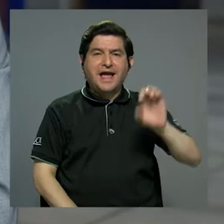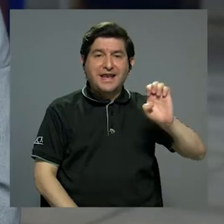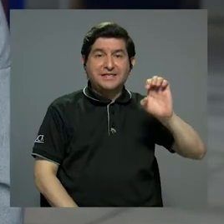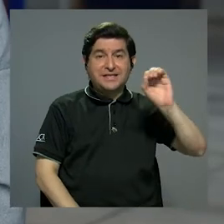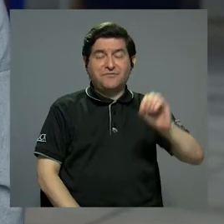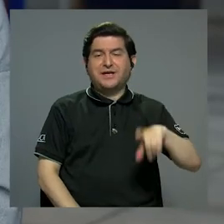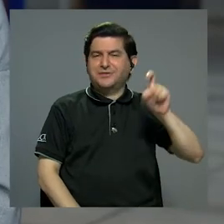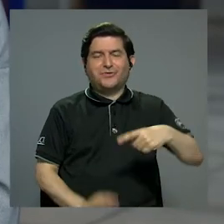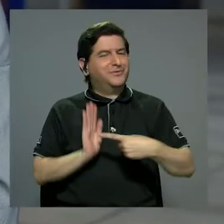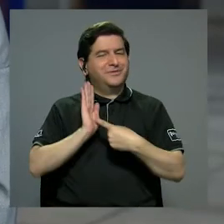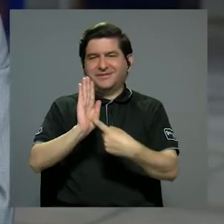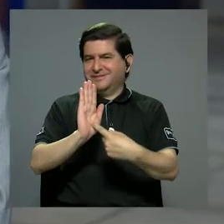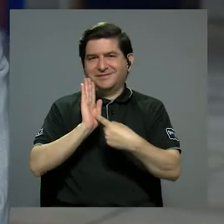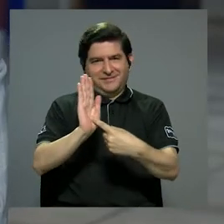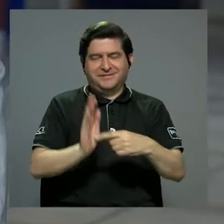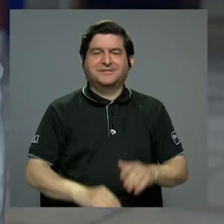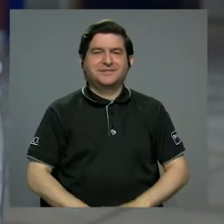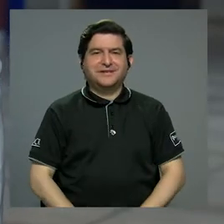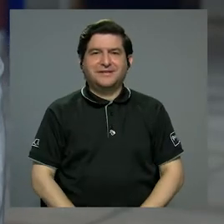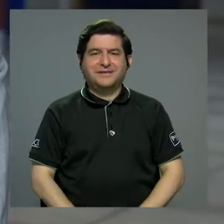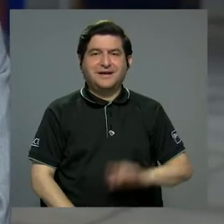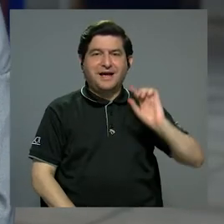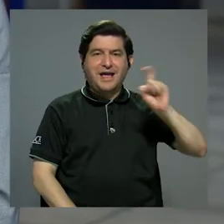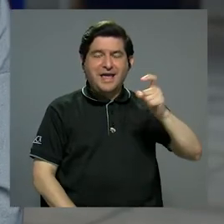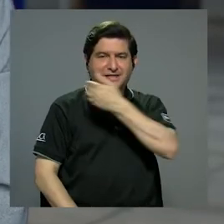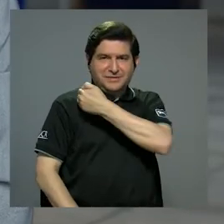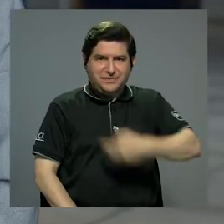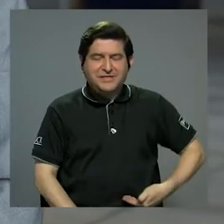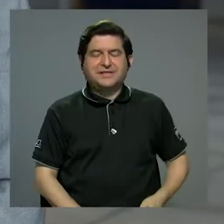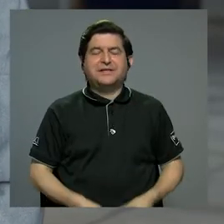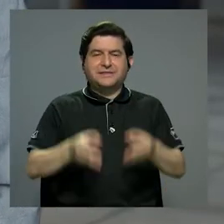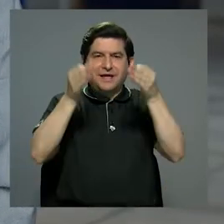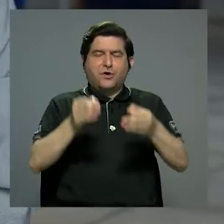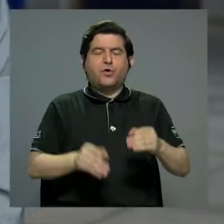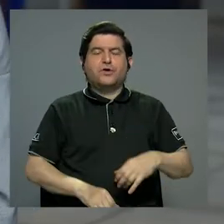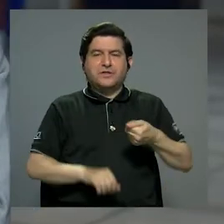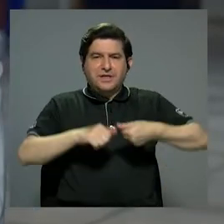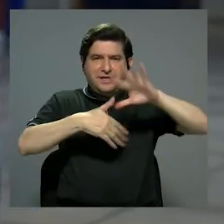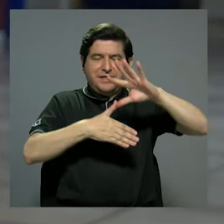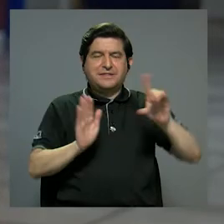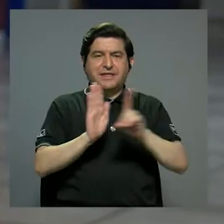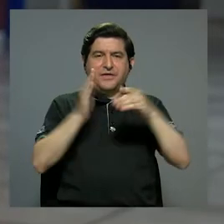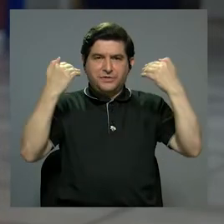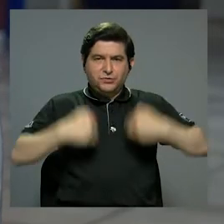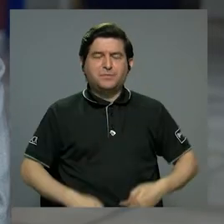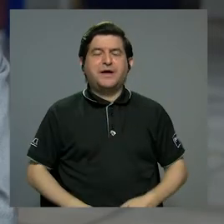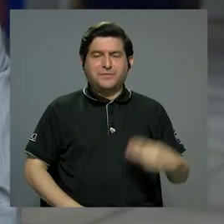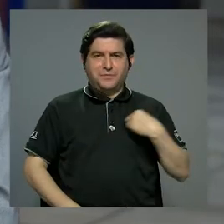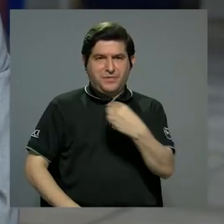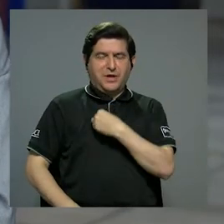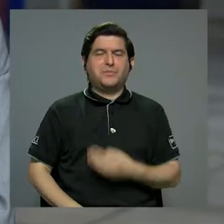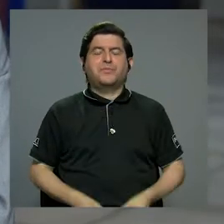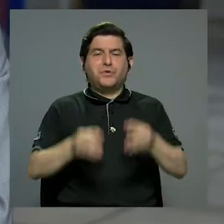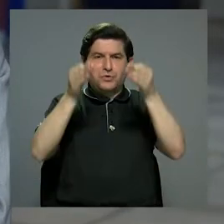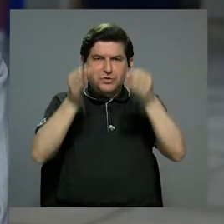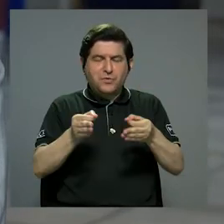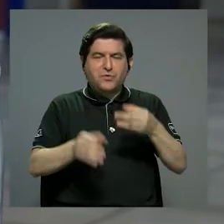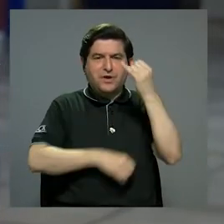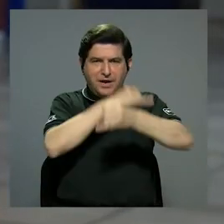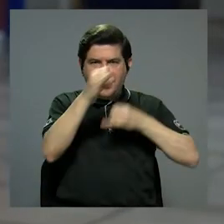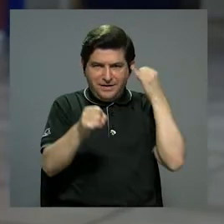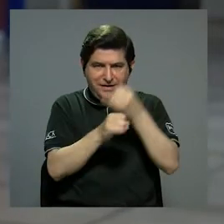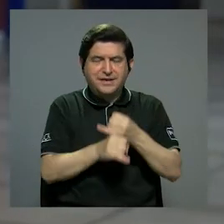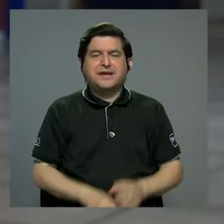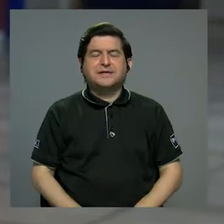necesita presentación, ¿verdad? Expresidenta de la Corte Interamericana de Derechos Humanos, miembro de tribunales internacionales para crímenes de lesa humanidad,